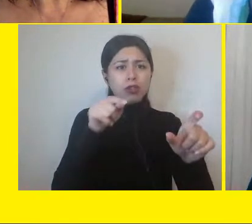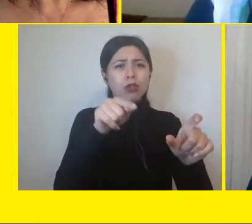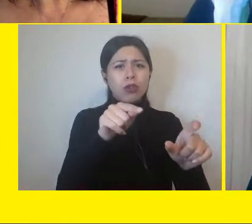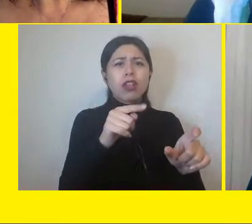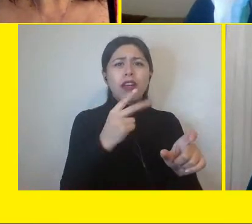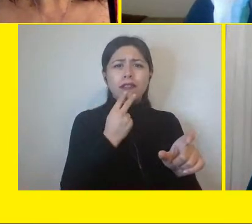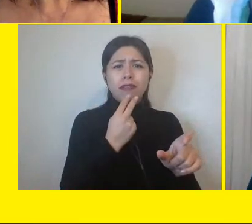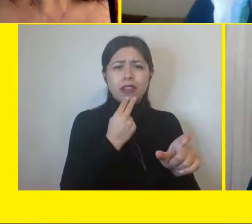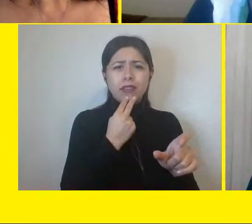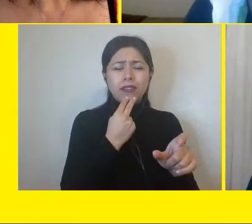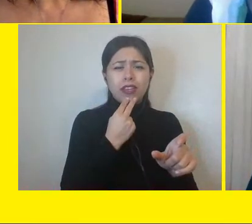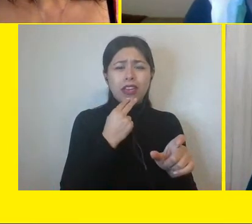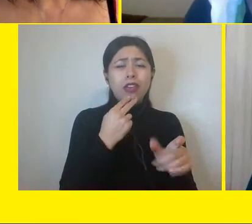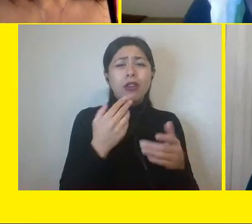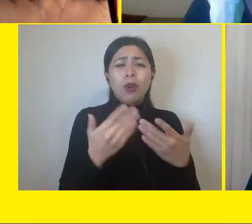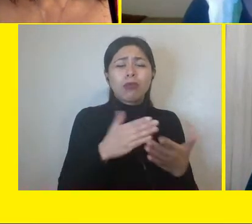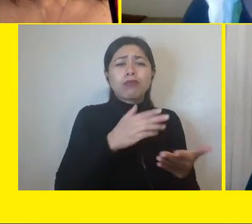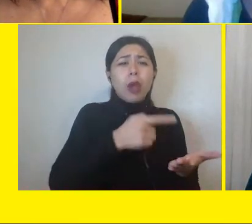el periodo de